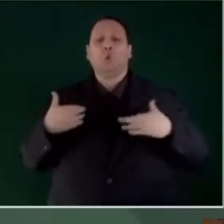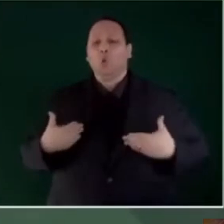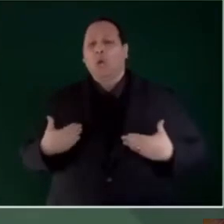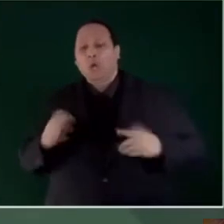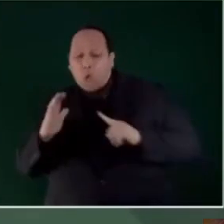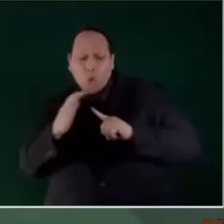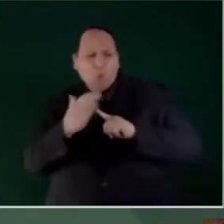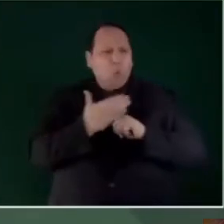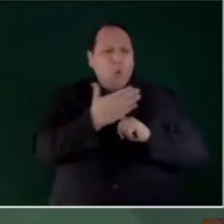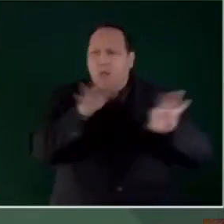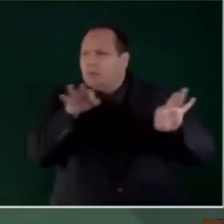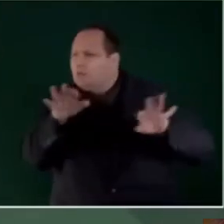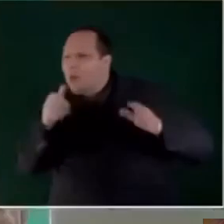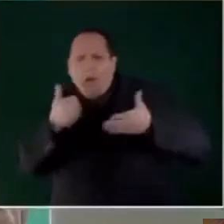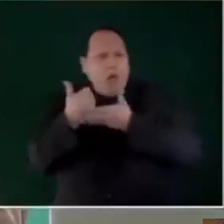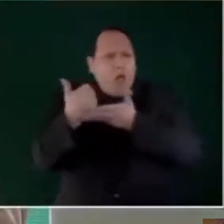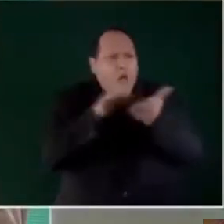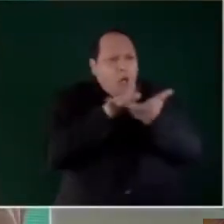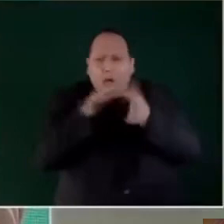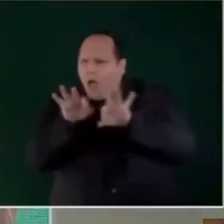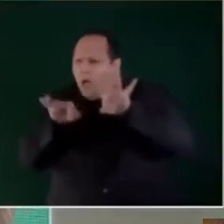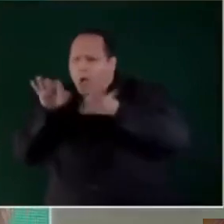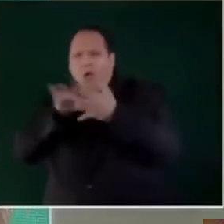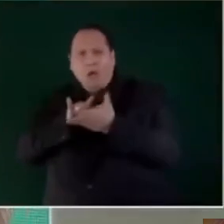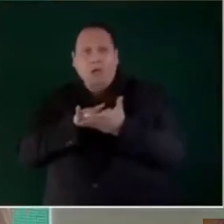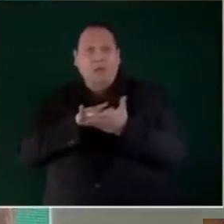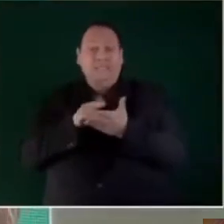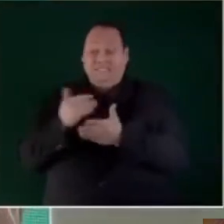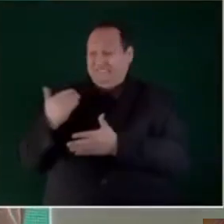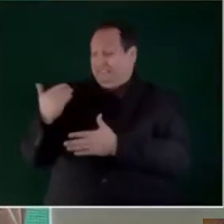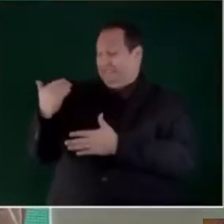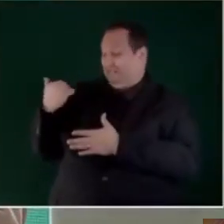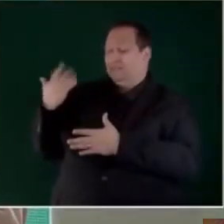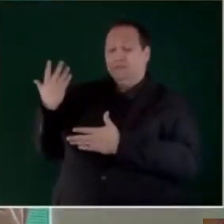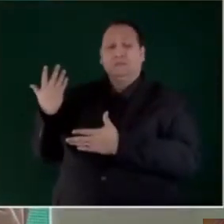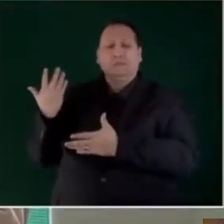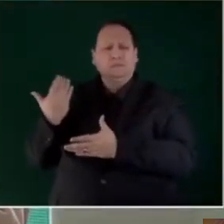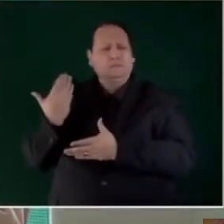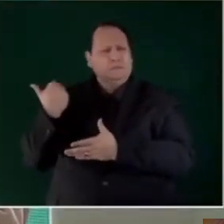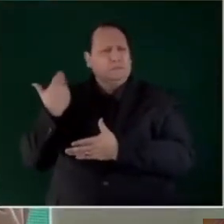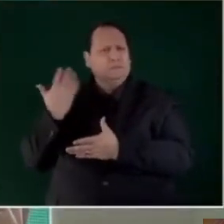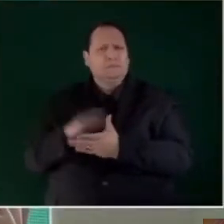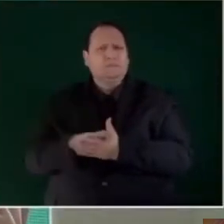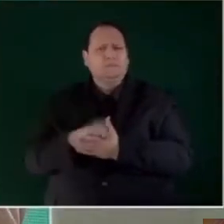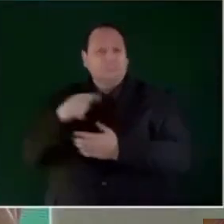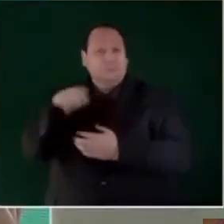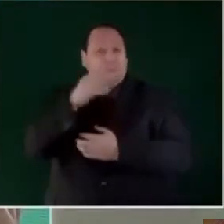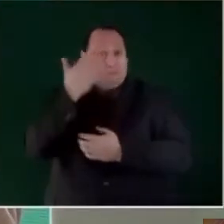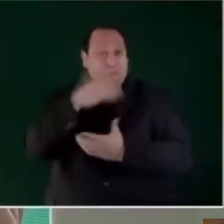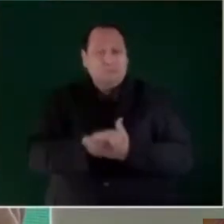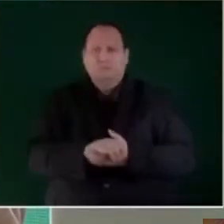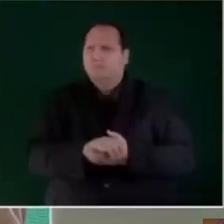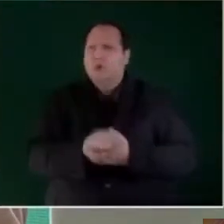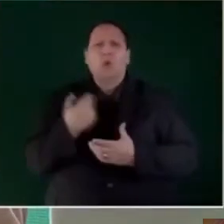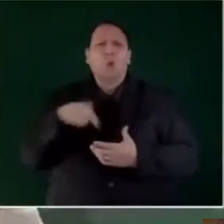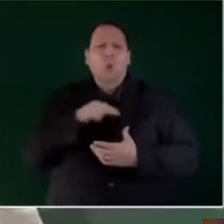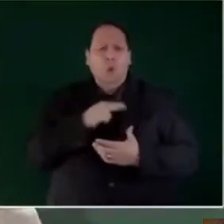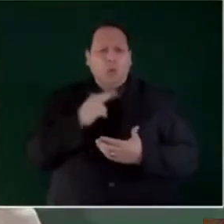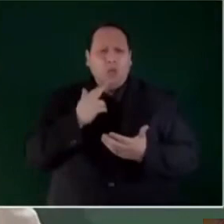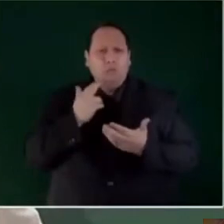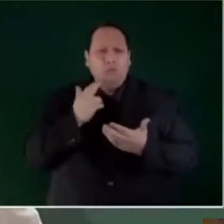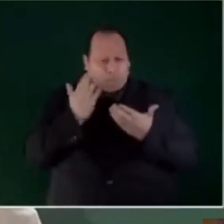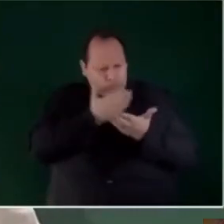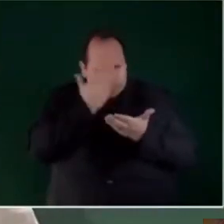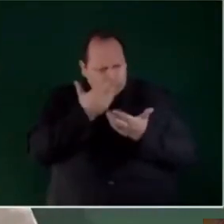y defender a los trabajadores. Hasta hace poco, saben que estábamos